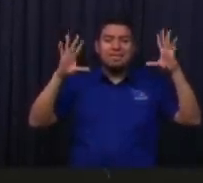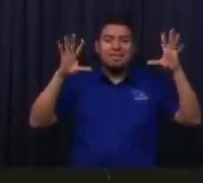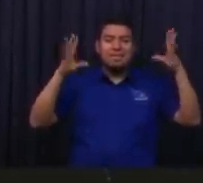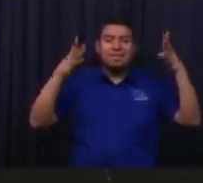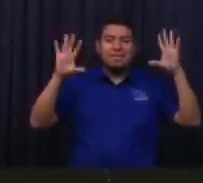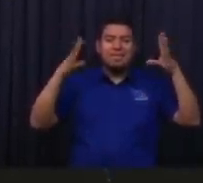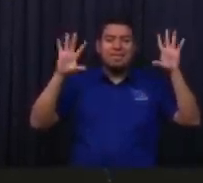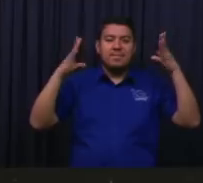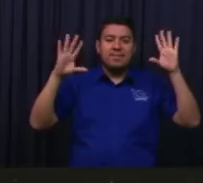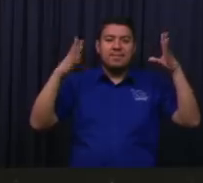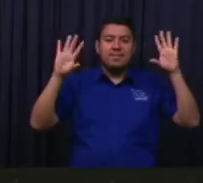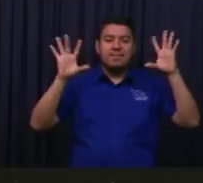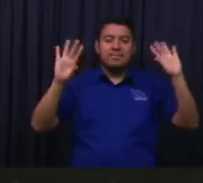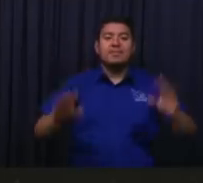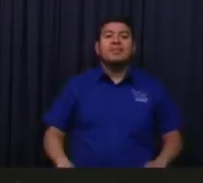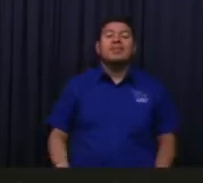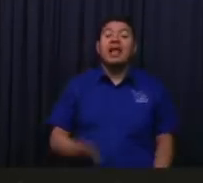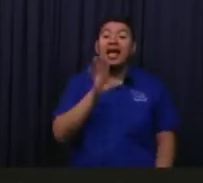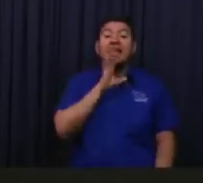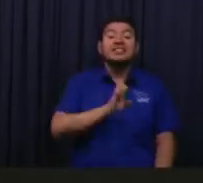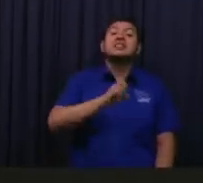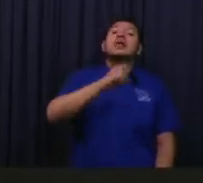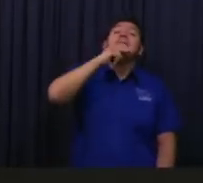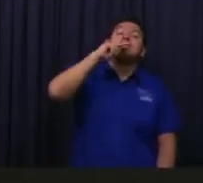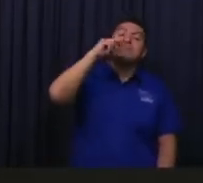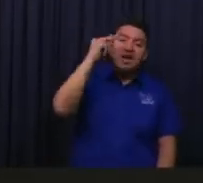No. Es verdad.